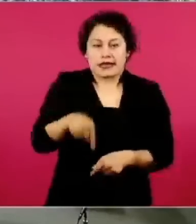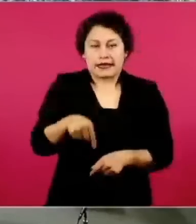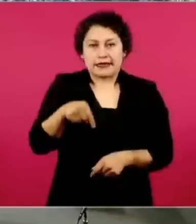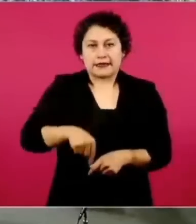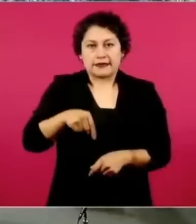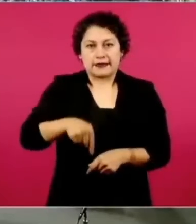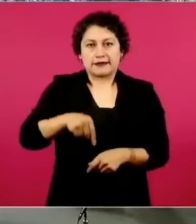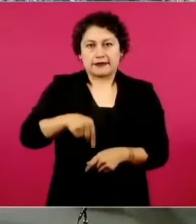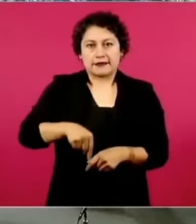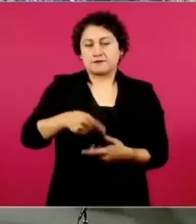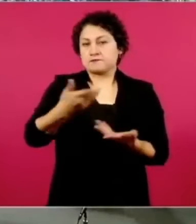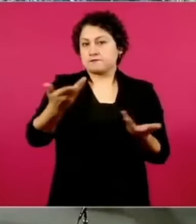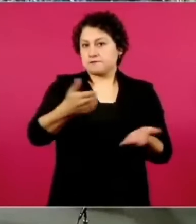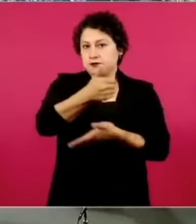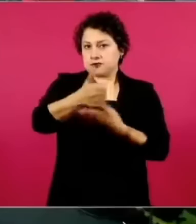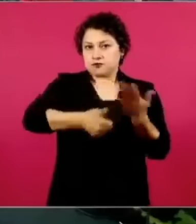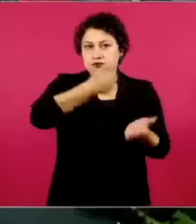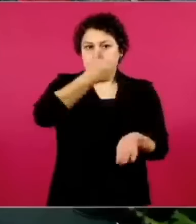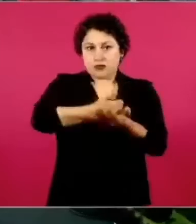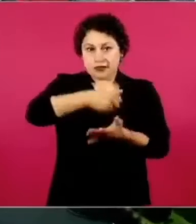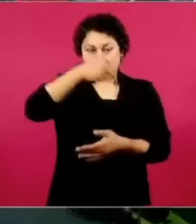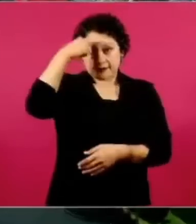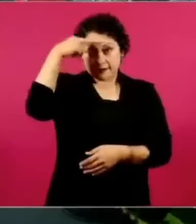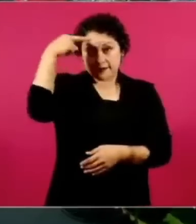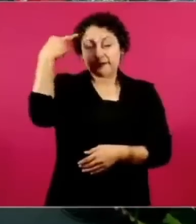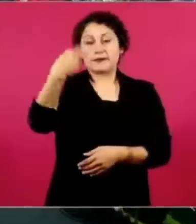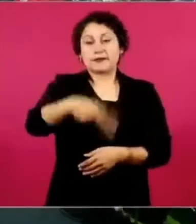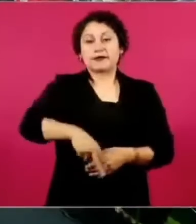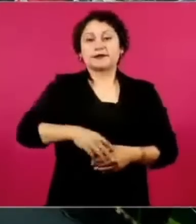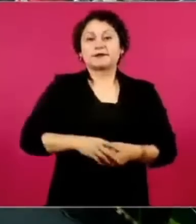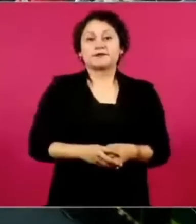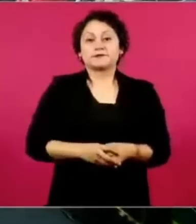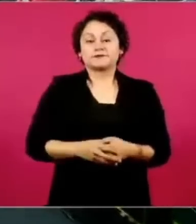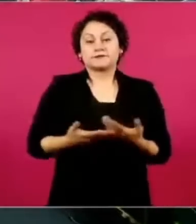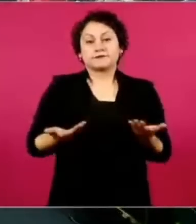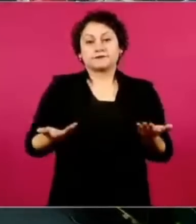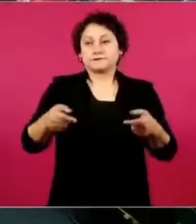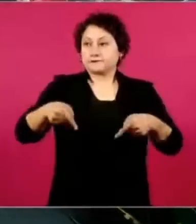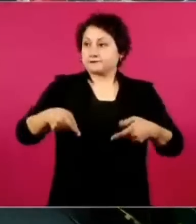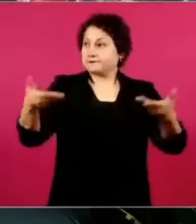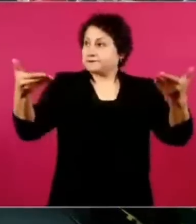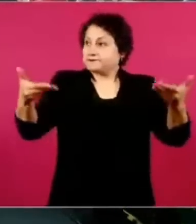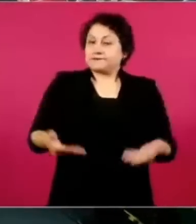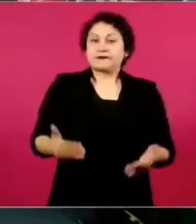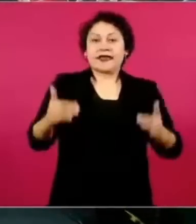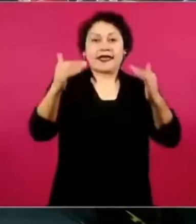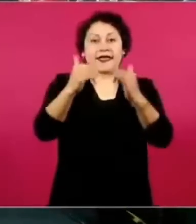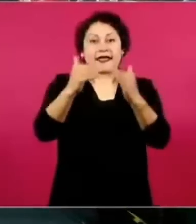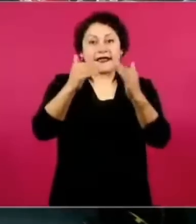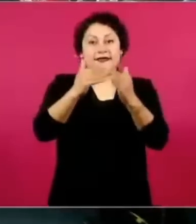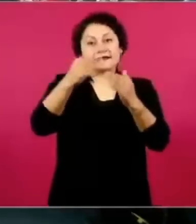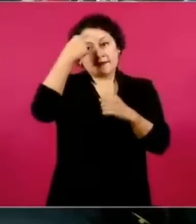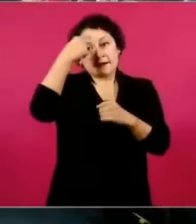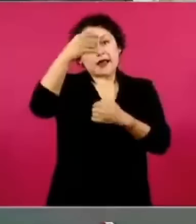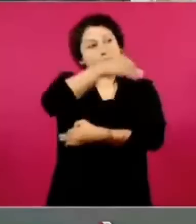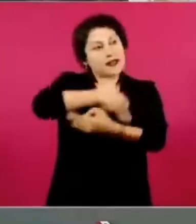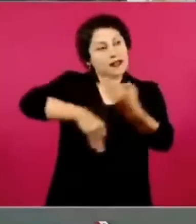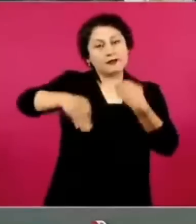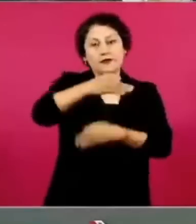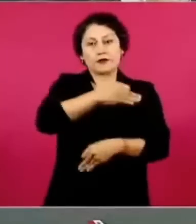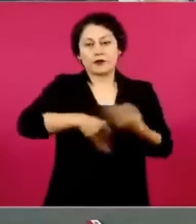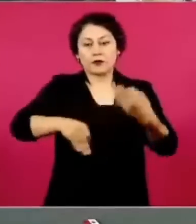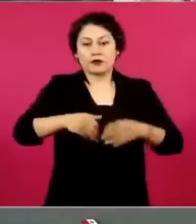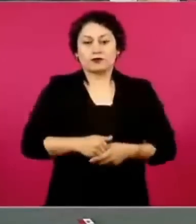a la Ciudad de México, y esta es la casa de todas y de todos. Ya me pasé.